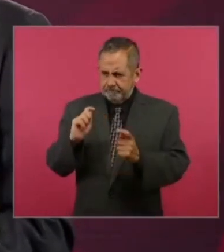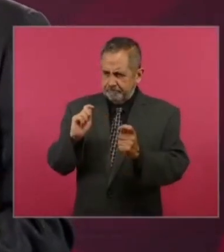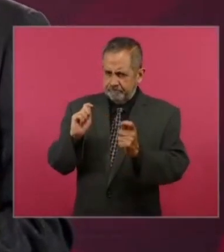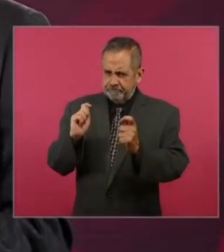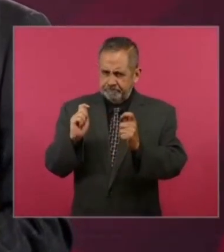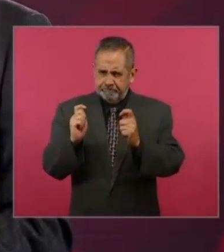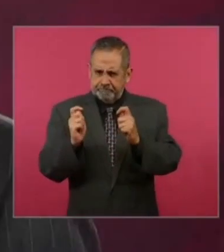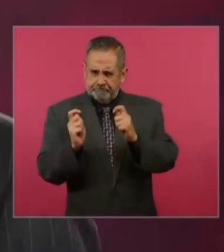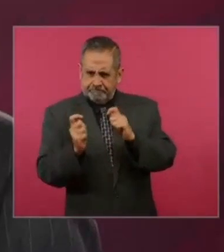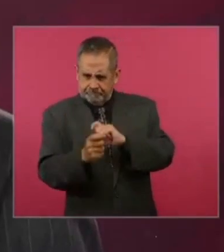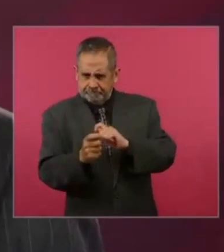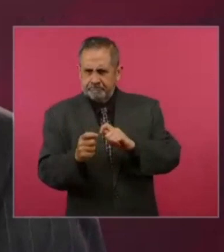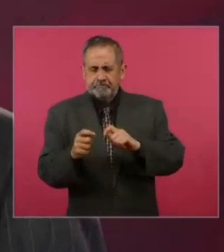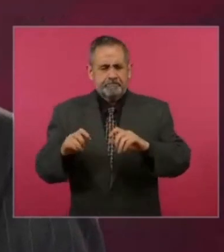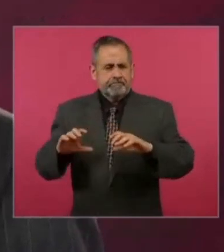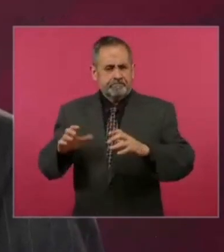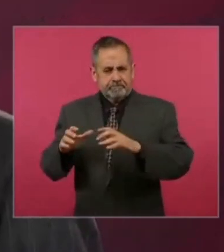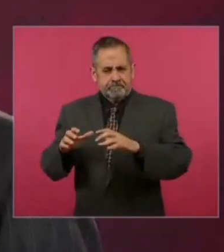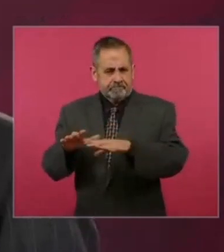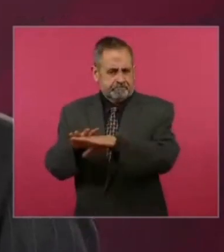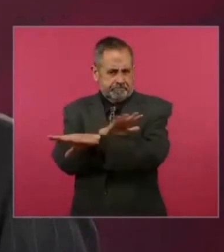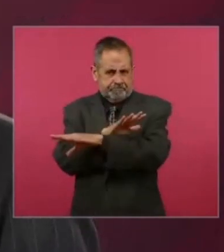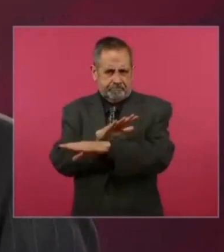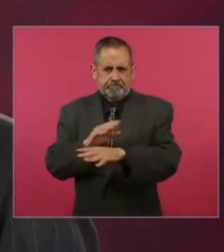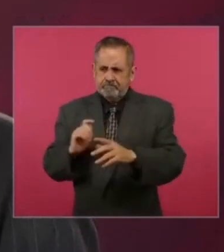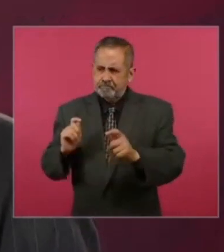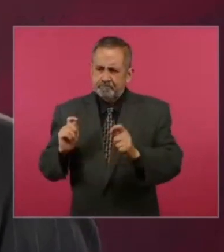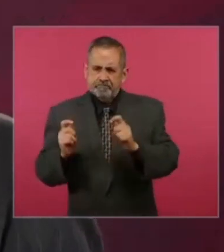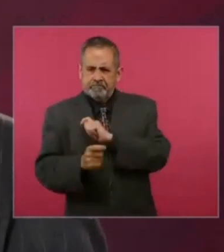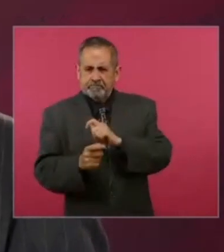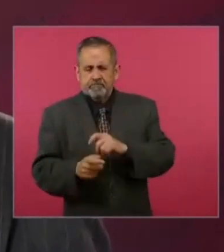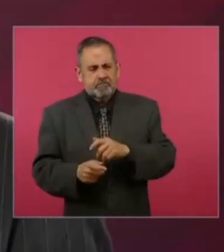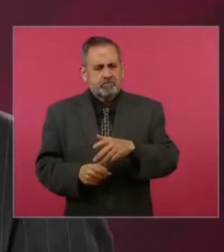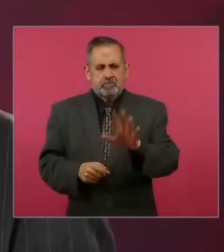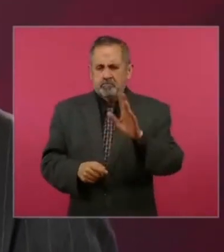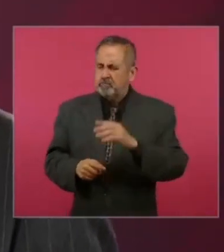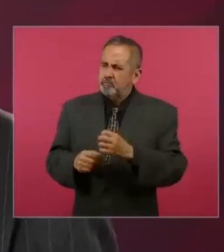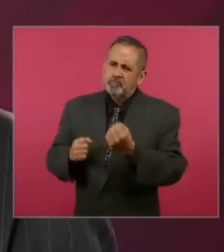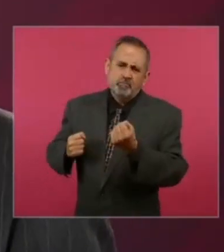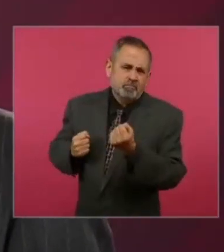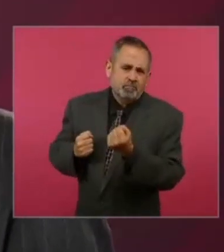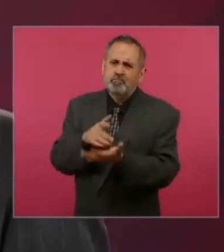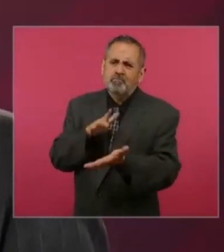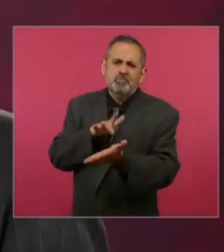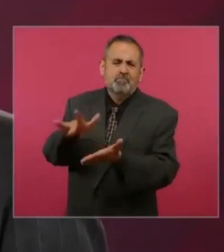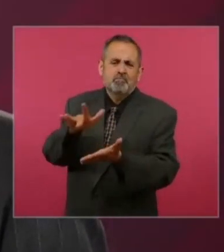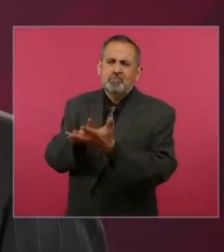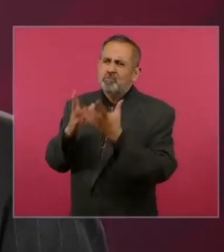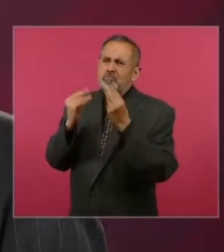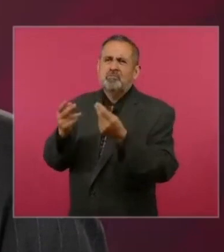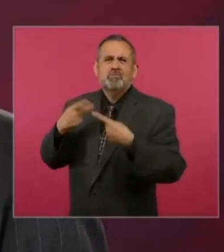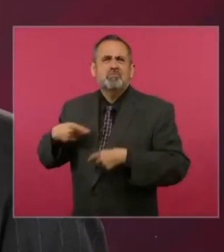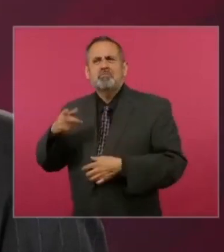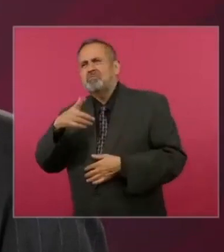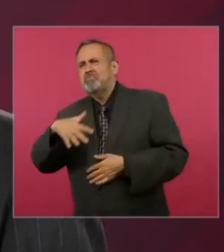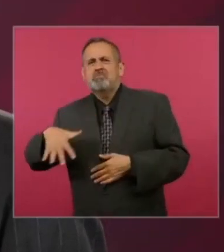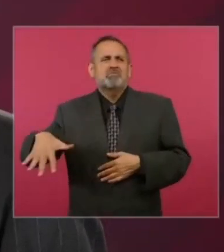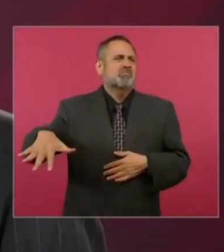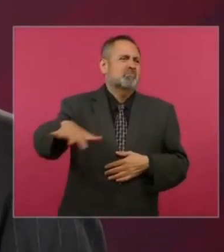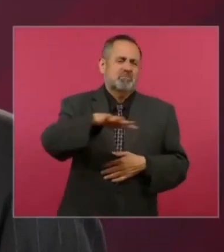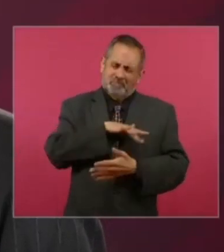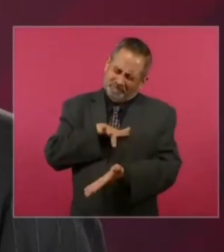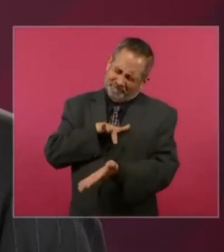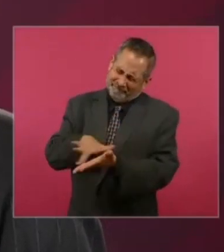el voto popular en Estados Unidos la mayoría de los jueces